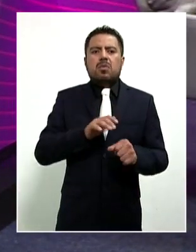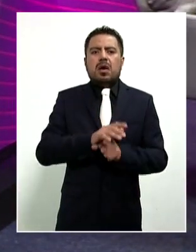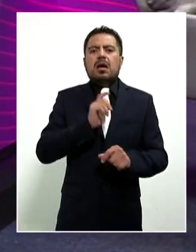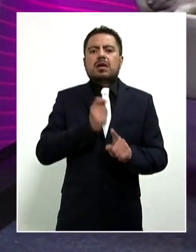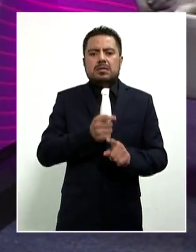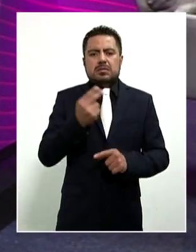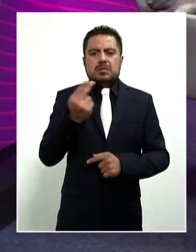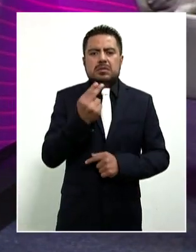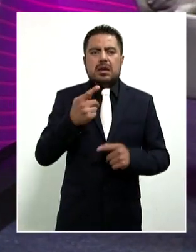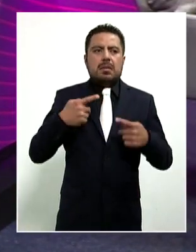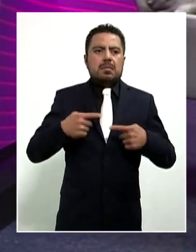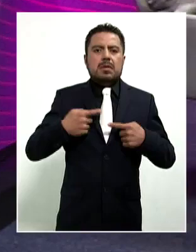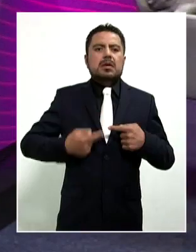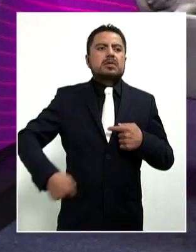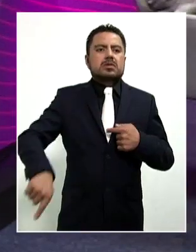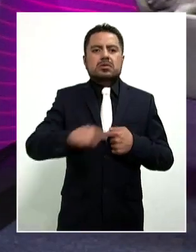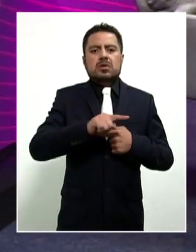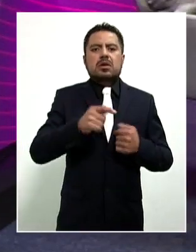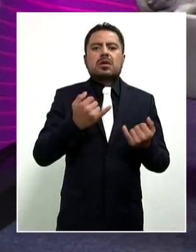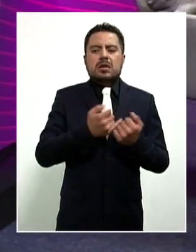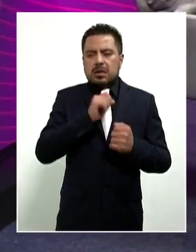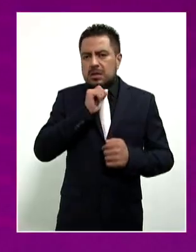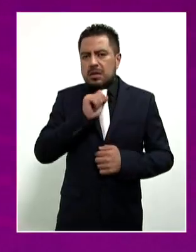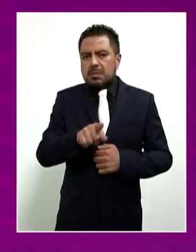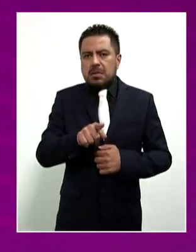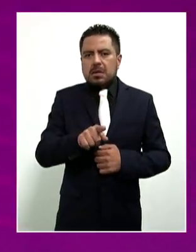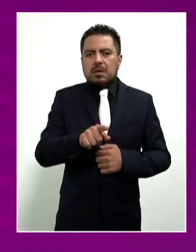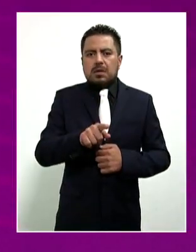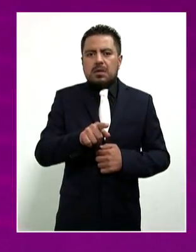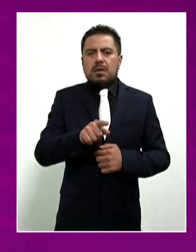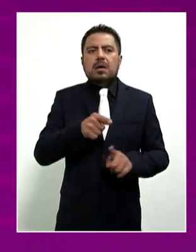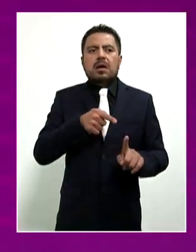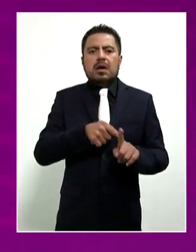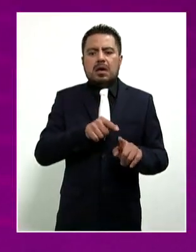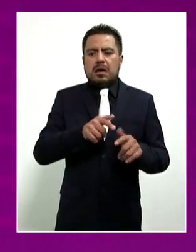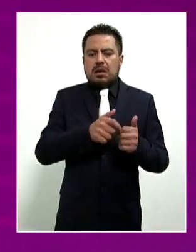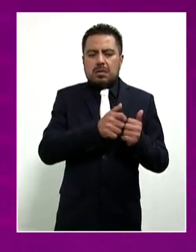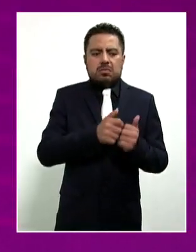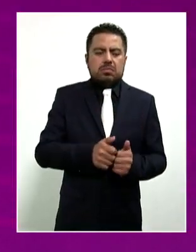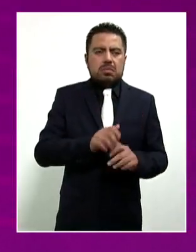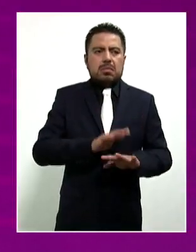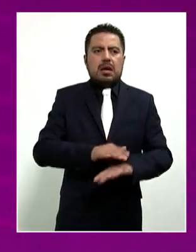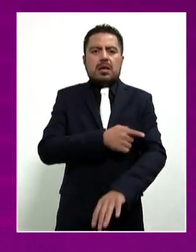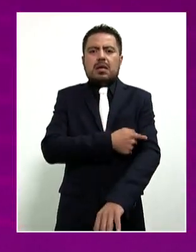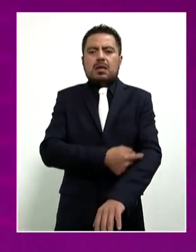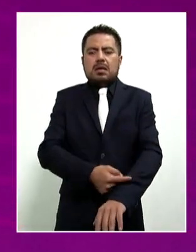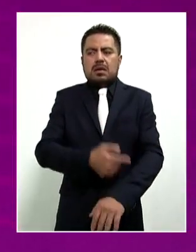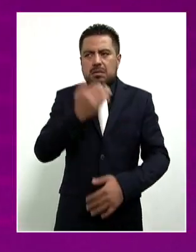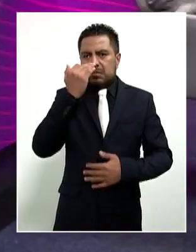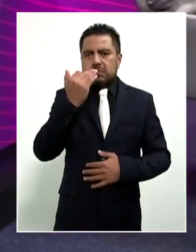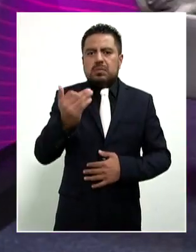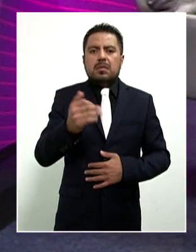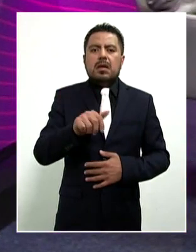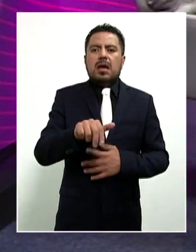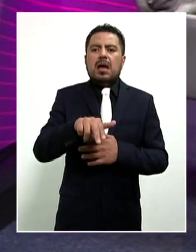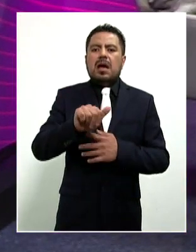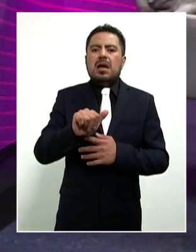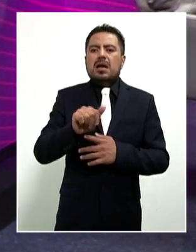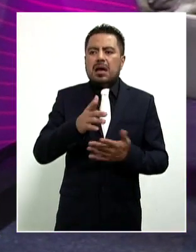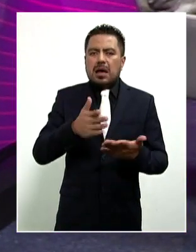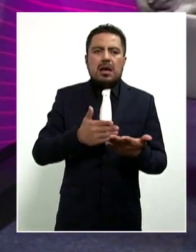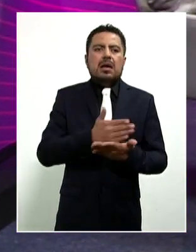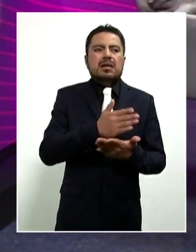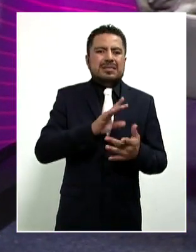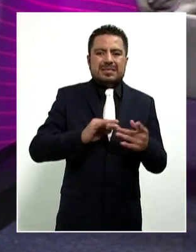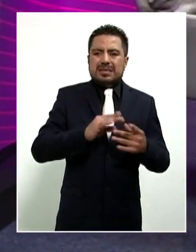las necesidades de las personas y de que son estancias tal vez de largo plazo. Ana mencionaba el acceso